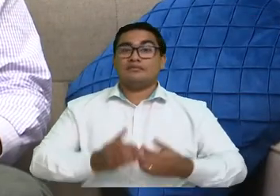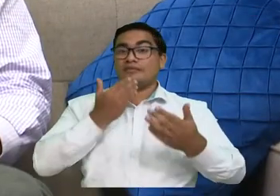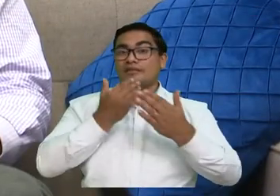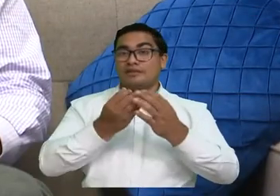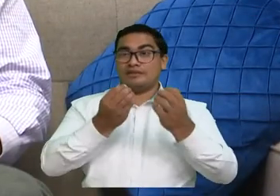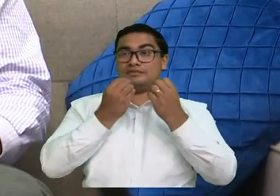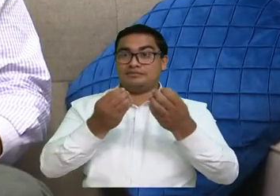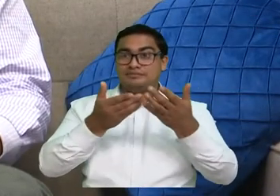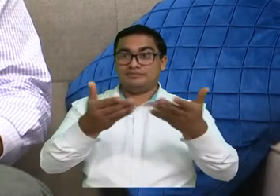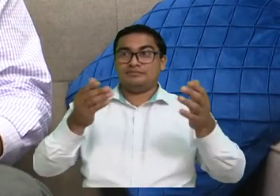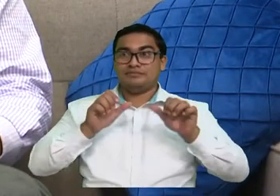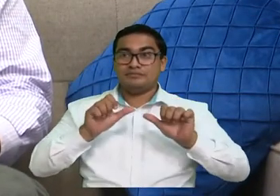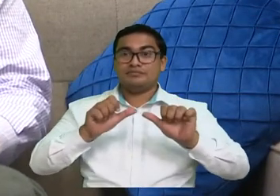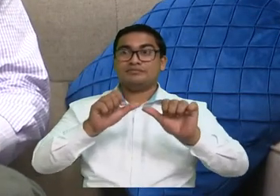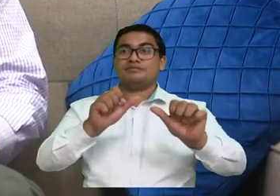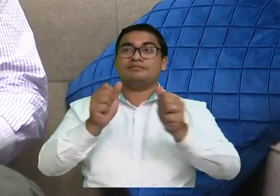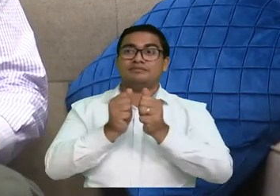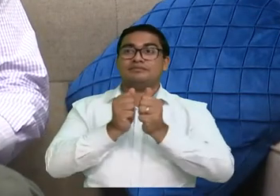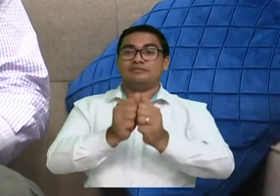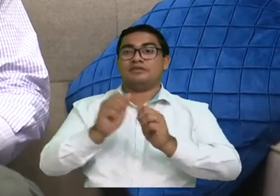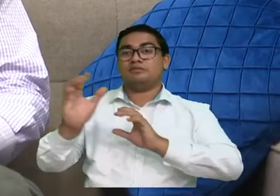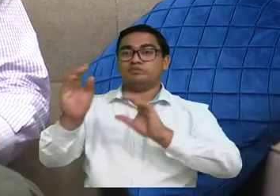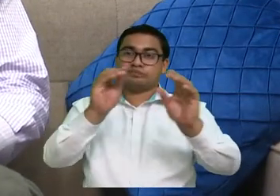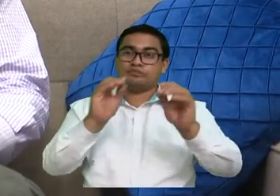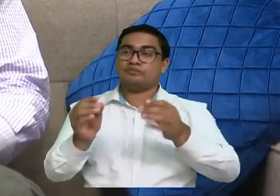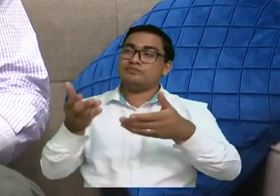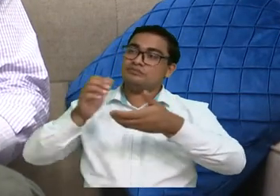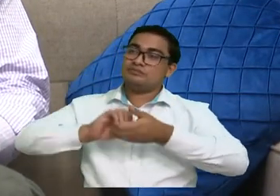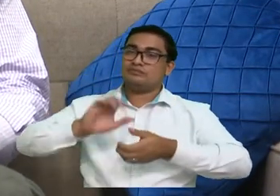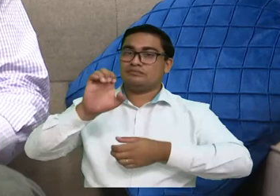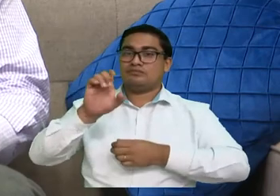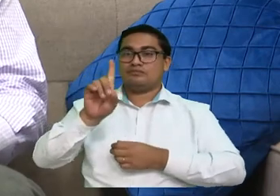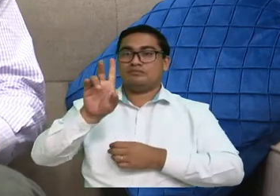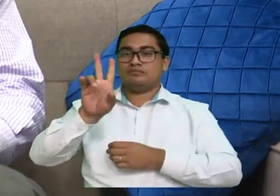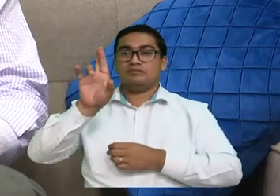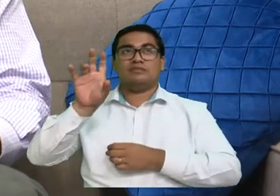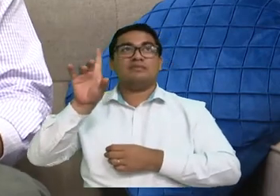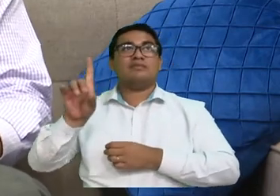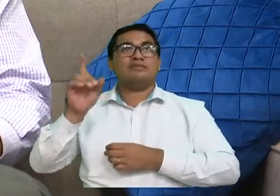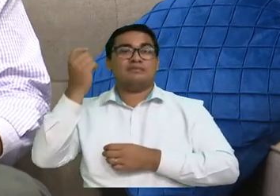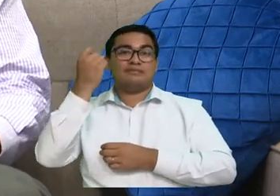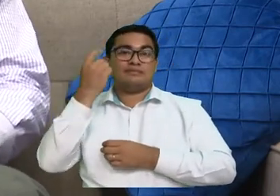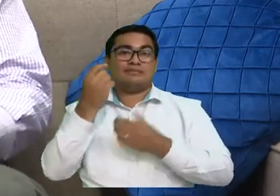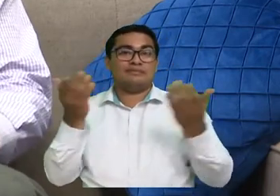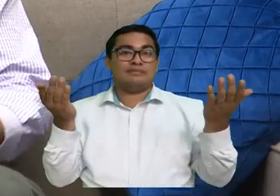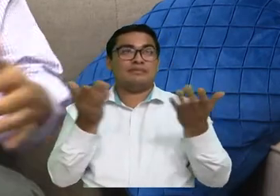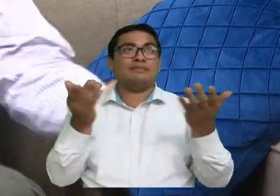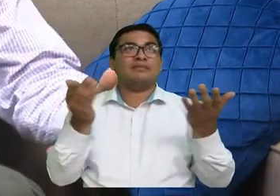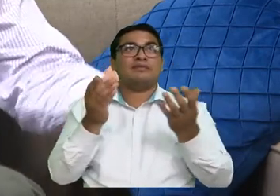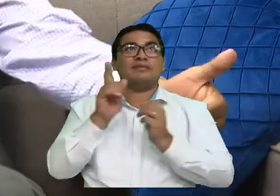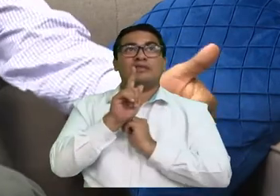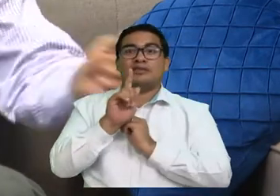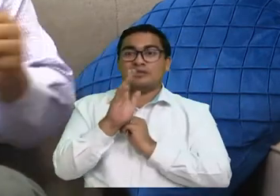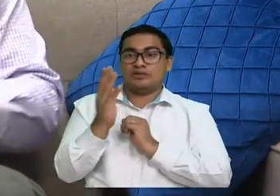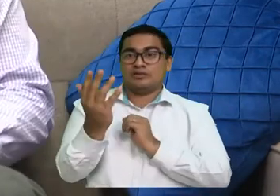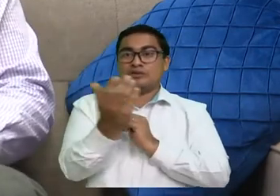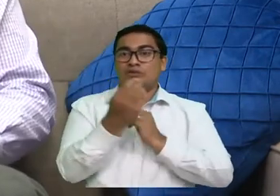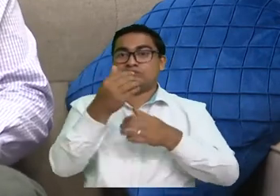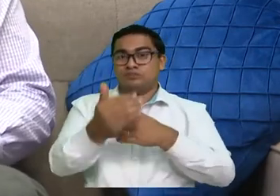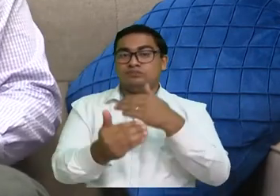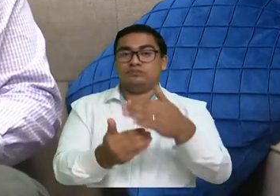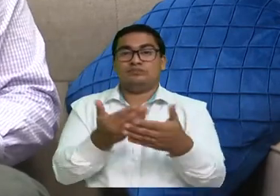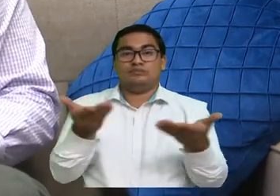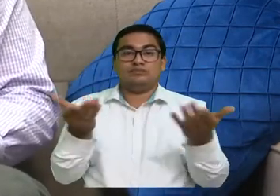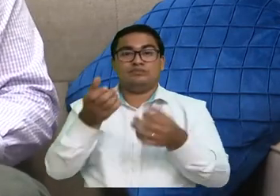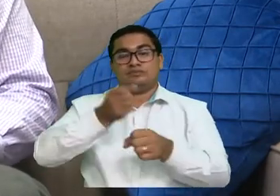Muchísimas gracias por continuar acompañándonos en nuestra conversación, compañero Edward. Pues entender a partir de todo este proceso de